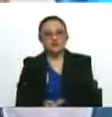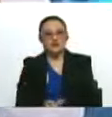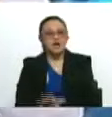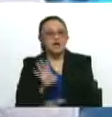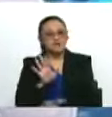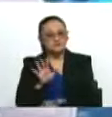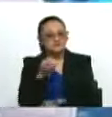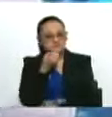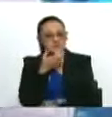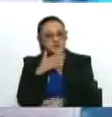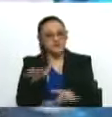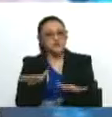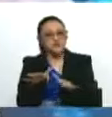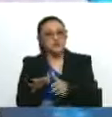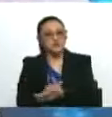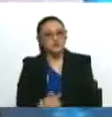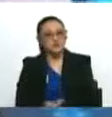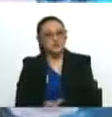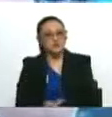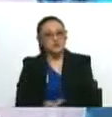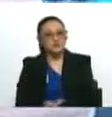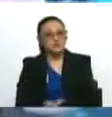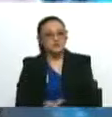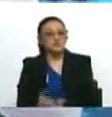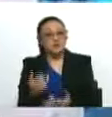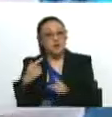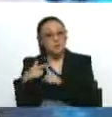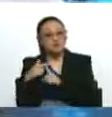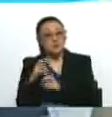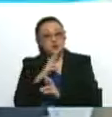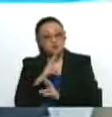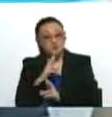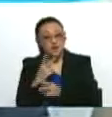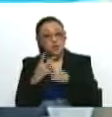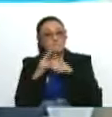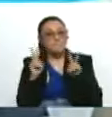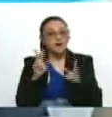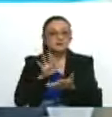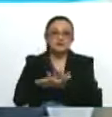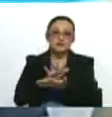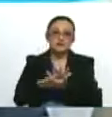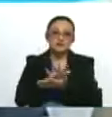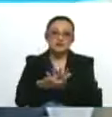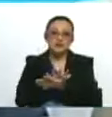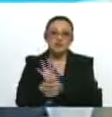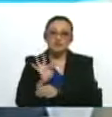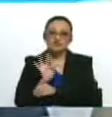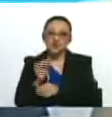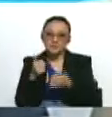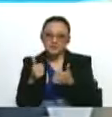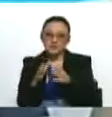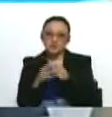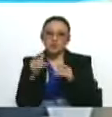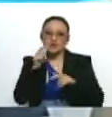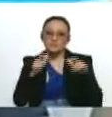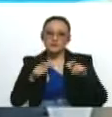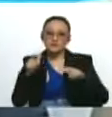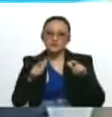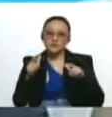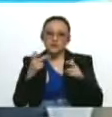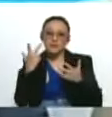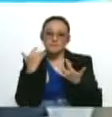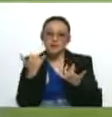bello. Eso va a dar grandes resultados para la paz, la tranquilidad, el funcionamiento de la sociedad,